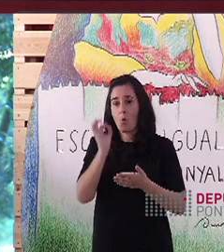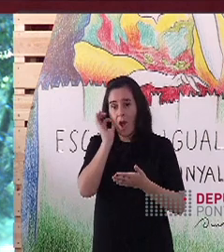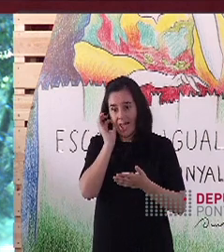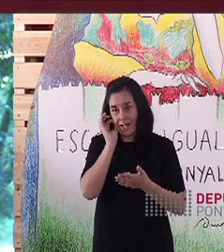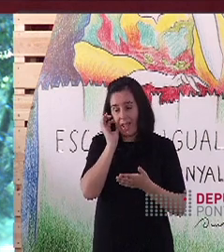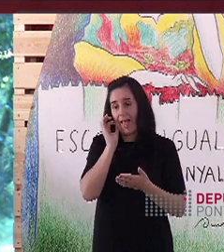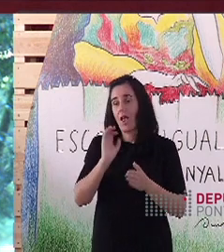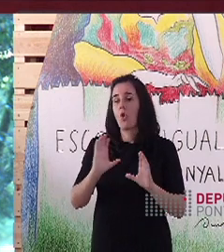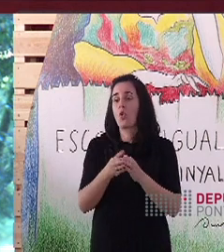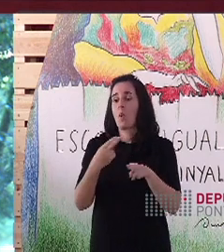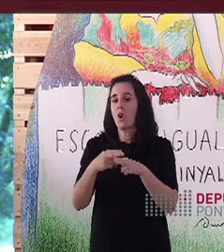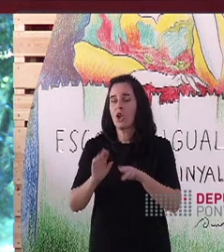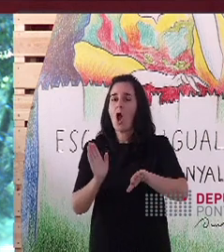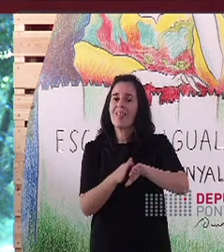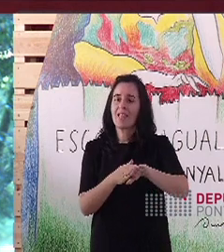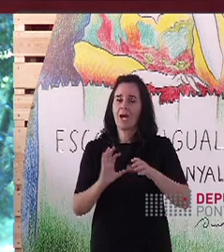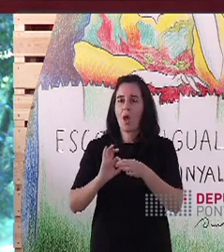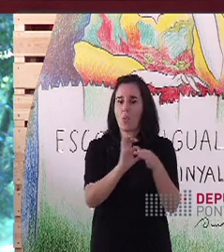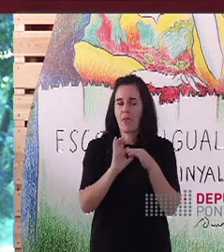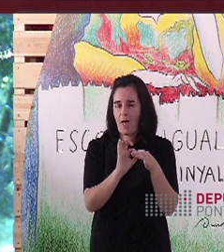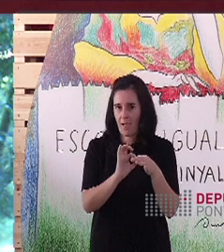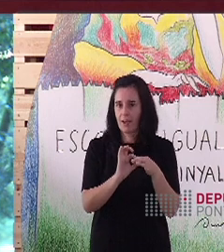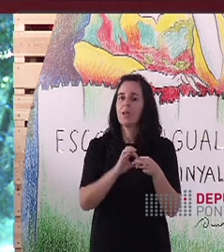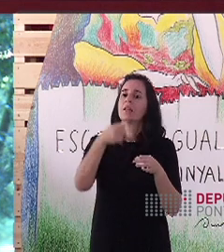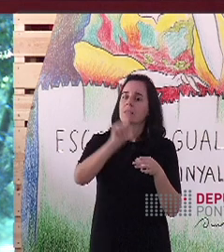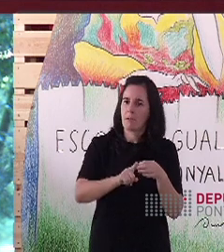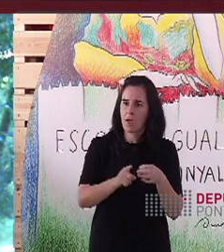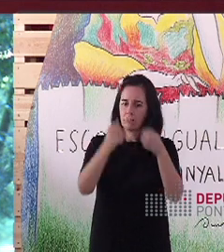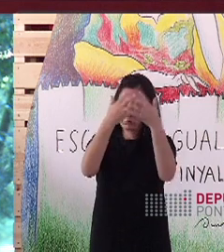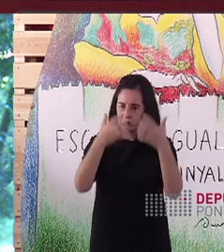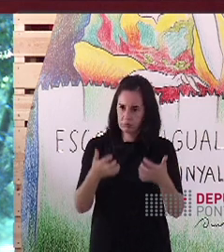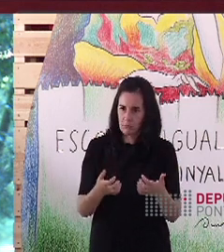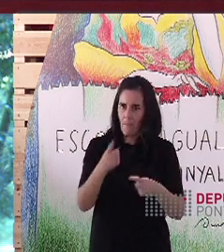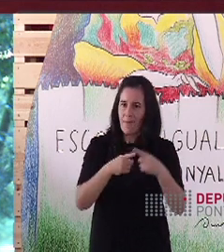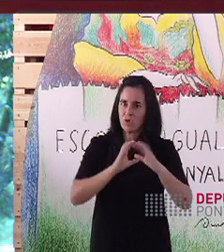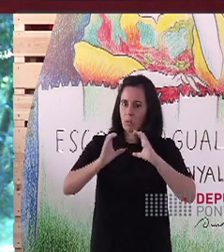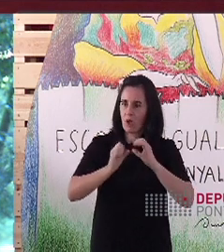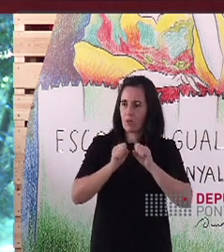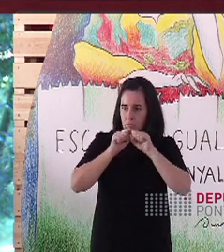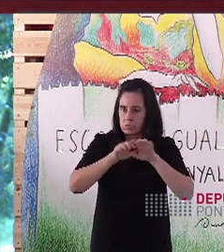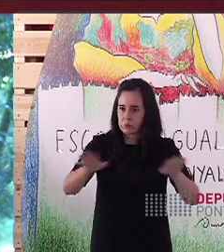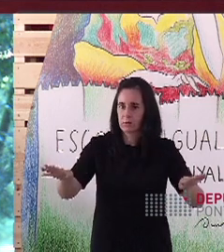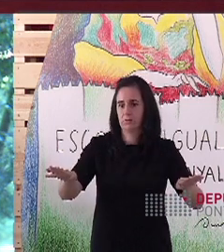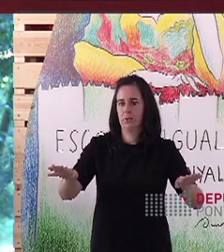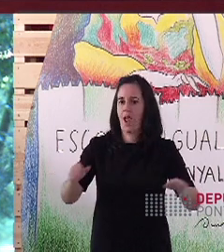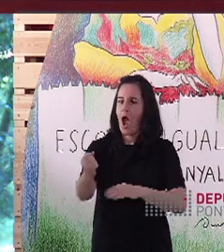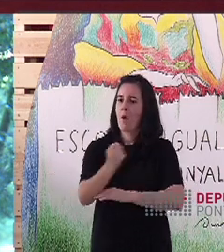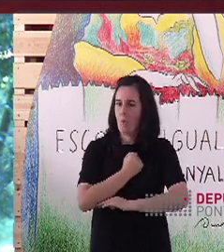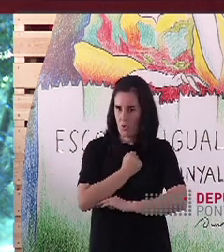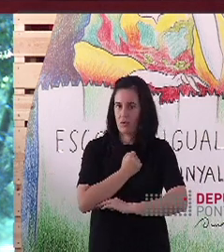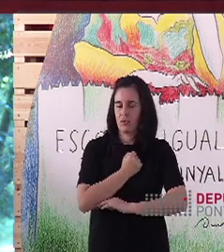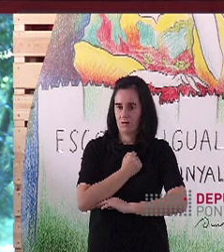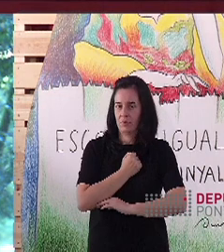sacó inmediatamente un comunicado de apoyo a que se suspendiesen las jornadas. Bueno, así comenzó